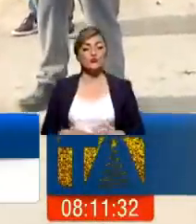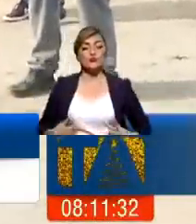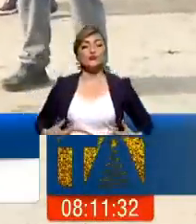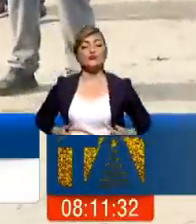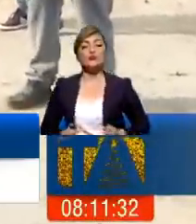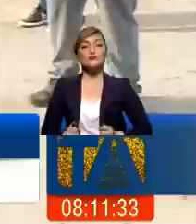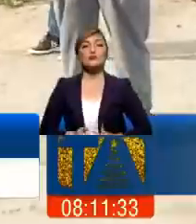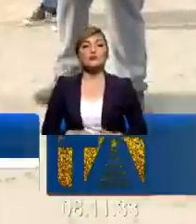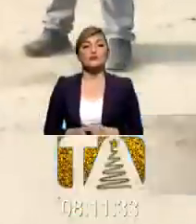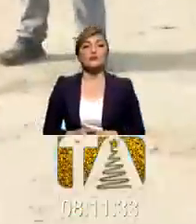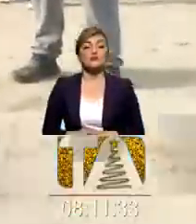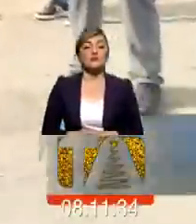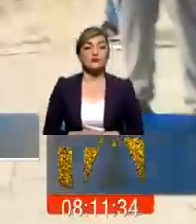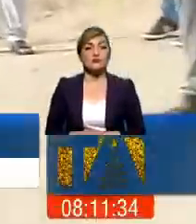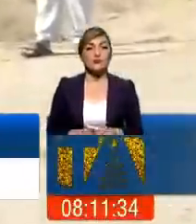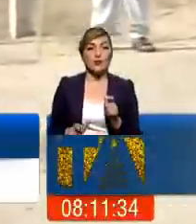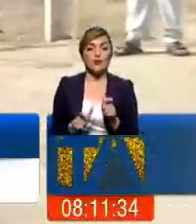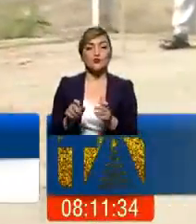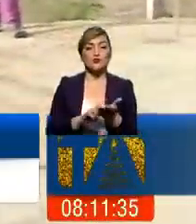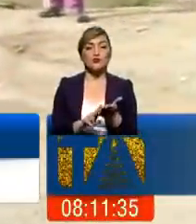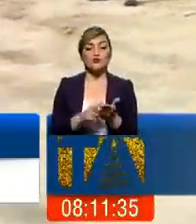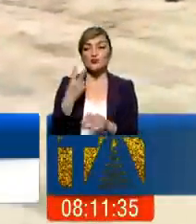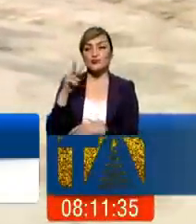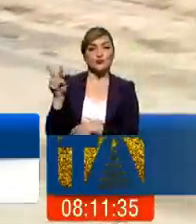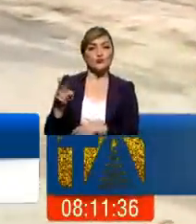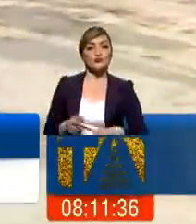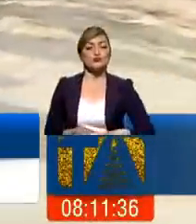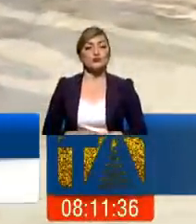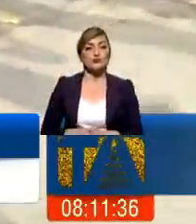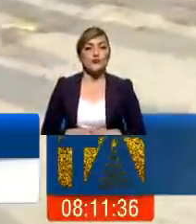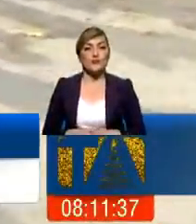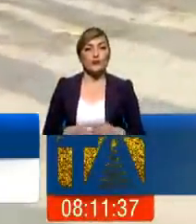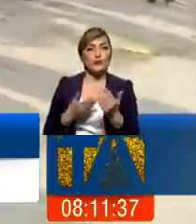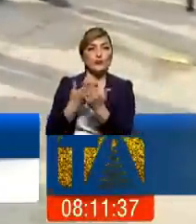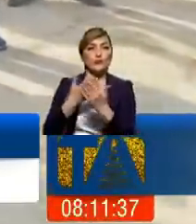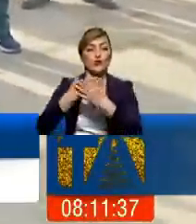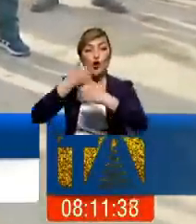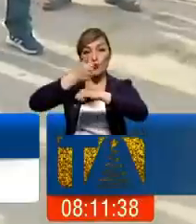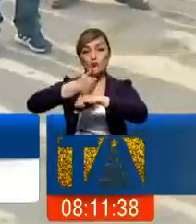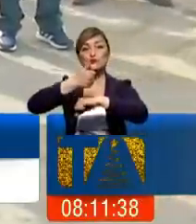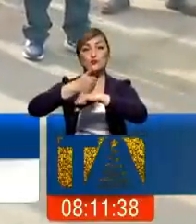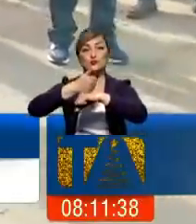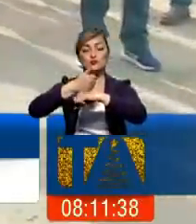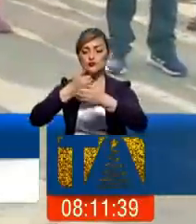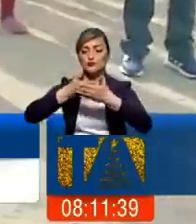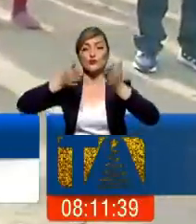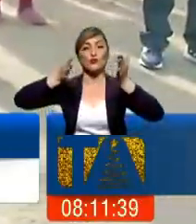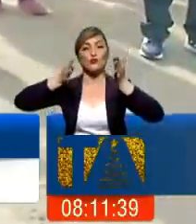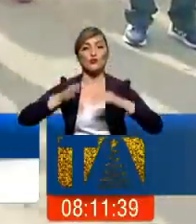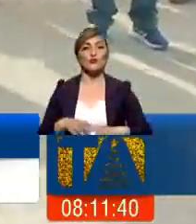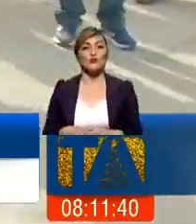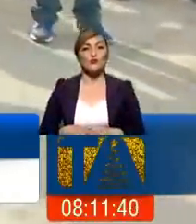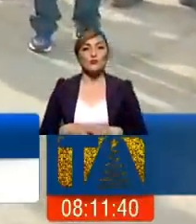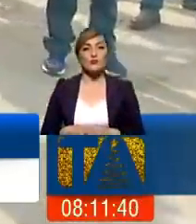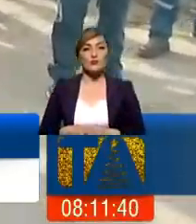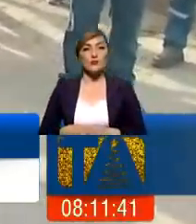Y los vecinos se han reunido, como ustedes pueden ver en imágenes, para exigir a las autoridades la apertura de esta calle,